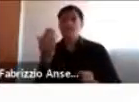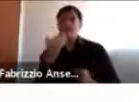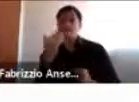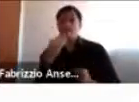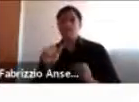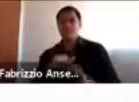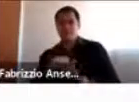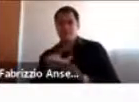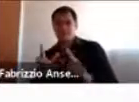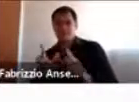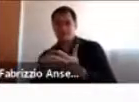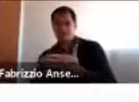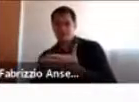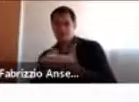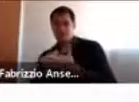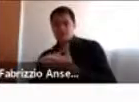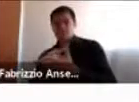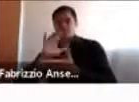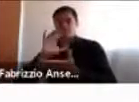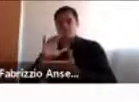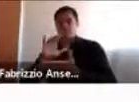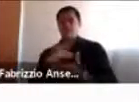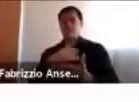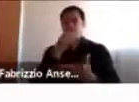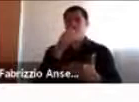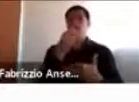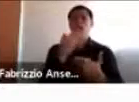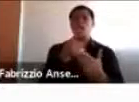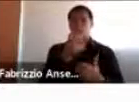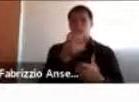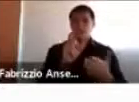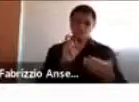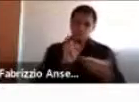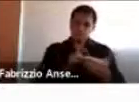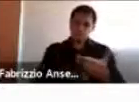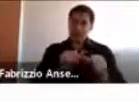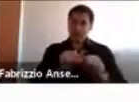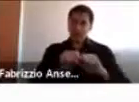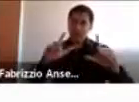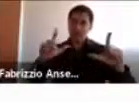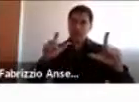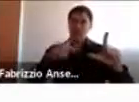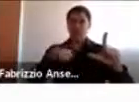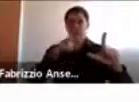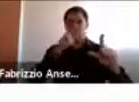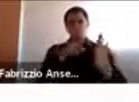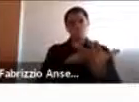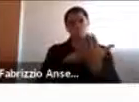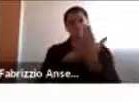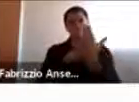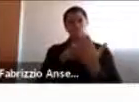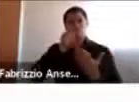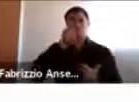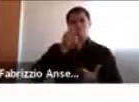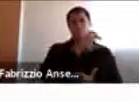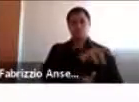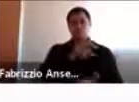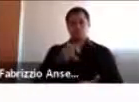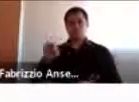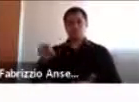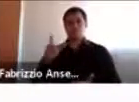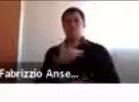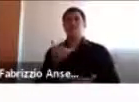momento de abrir la aplicación lo que ustedes ven es esta pantalla donde se muestra las instituciones participantes